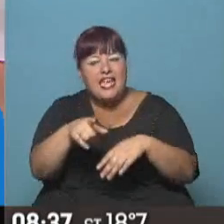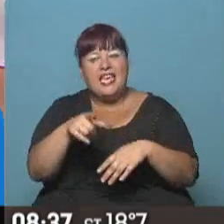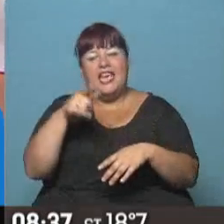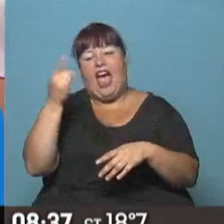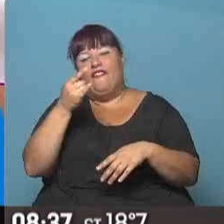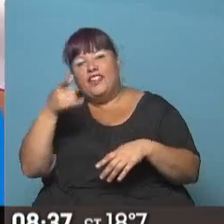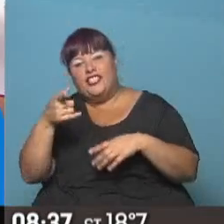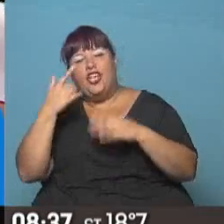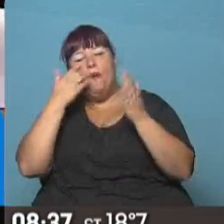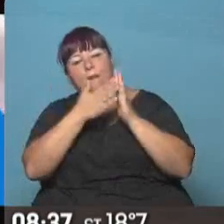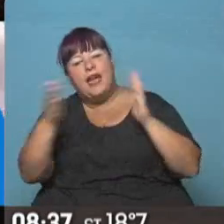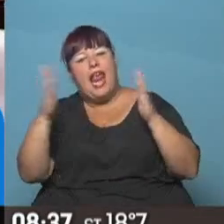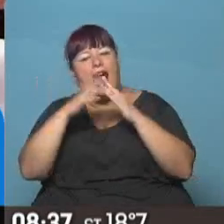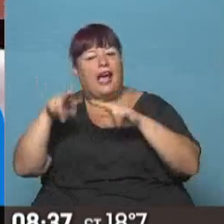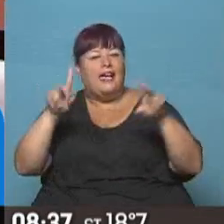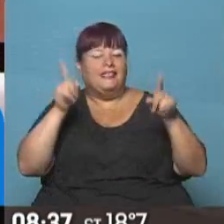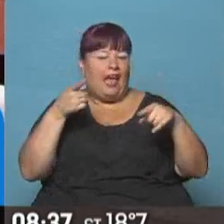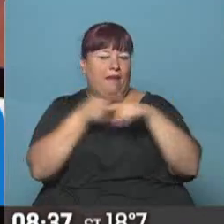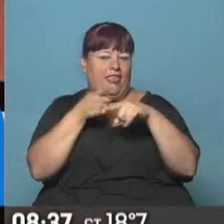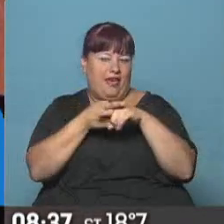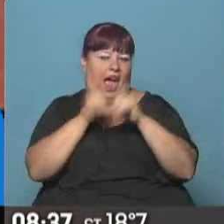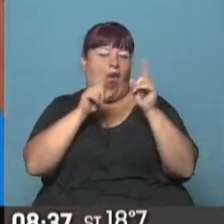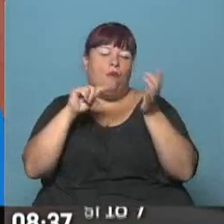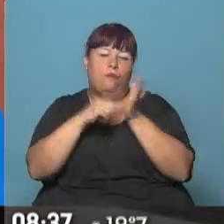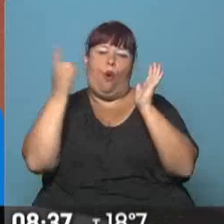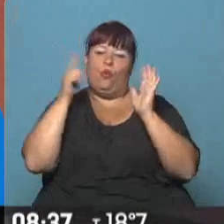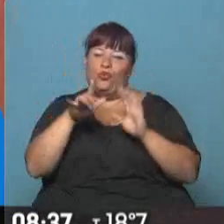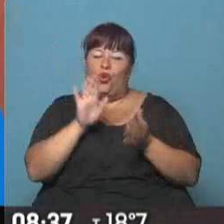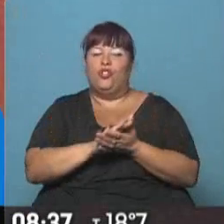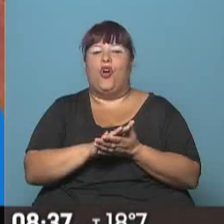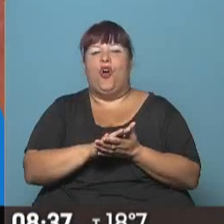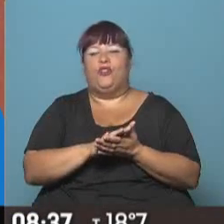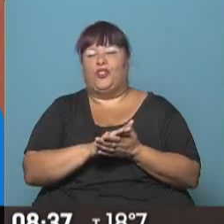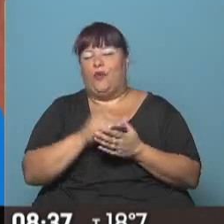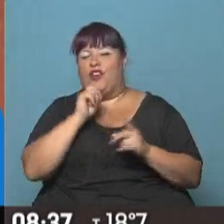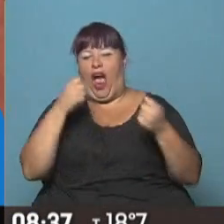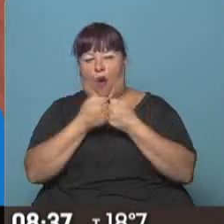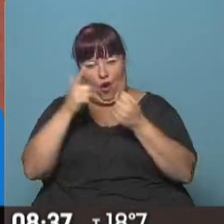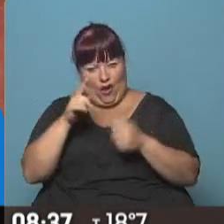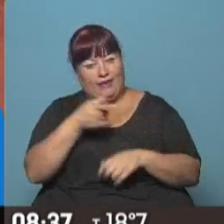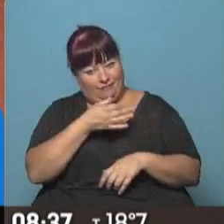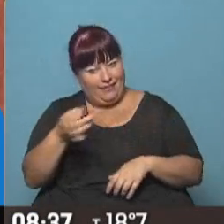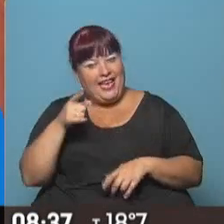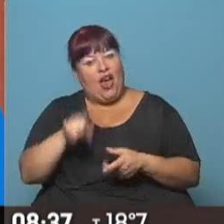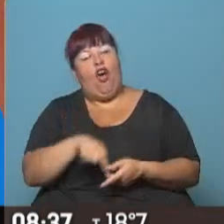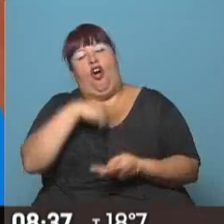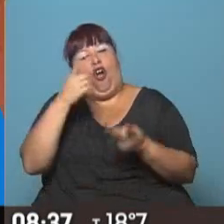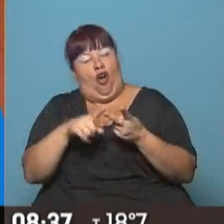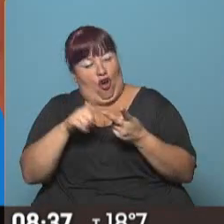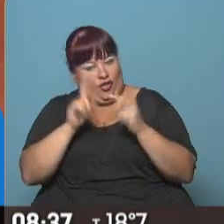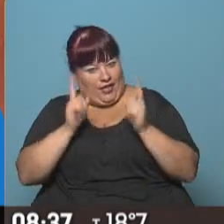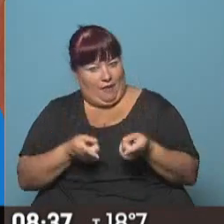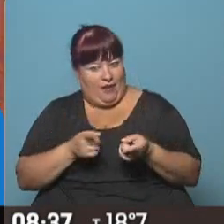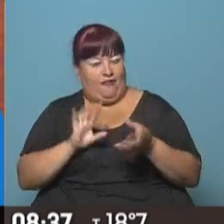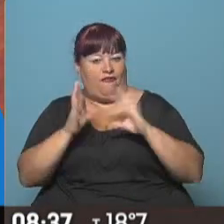esta ficción va recorriendo la casa y que él también le discute algunas de las cosas que no lo ponen muy de acuerdo. Claro, ese es como otro de